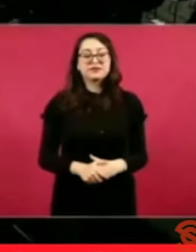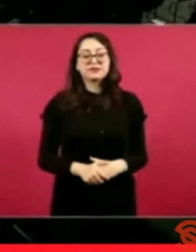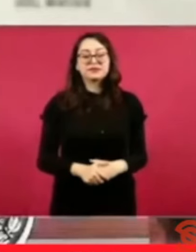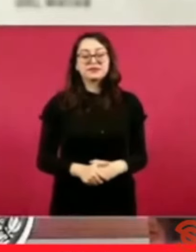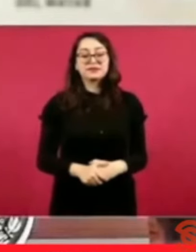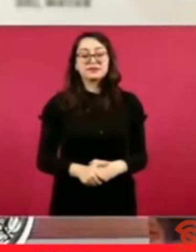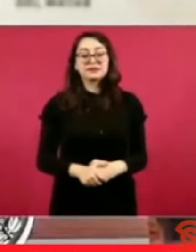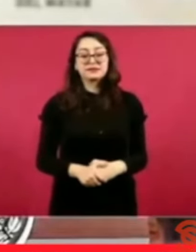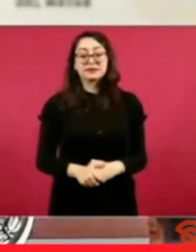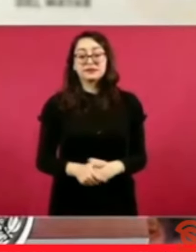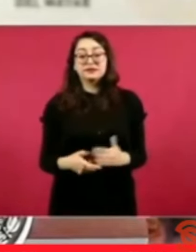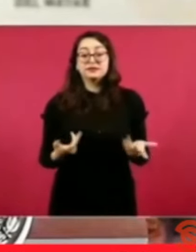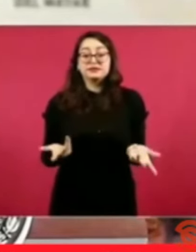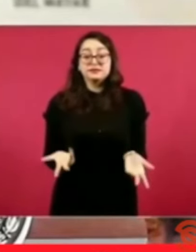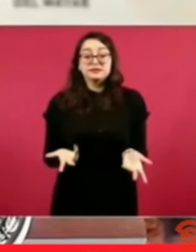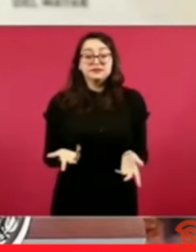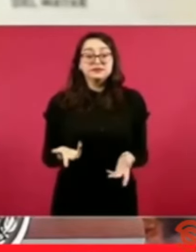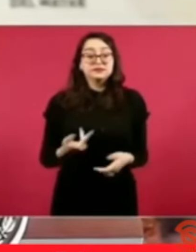Pero